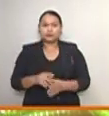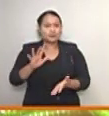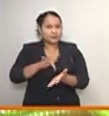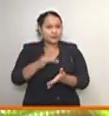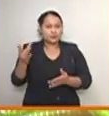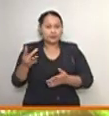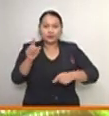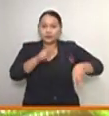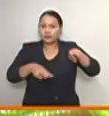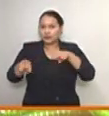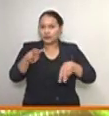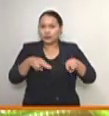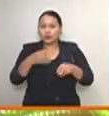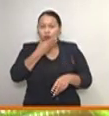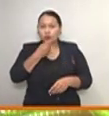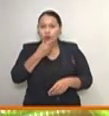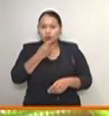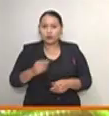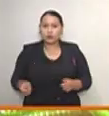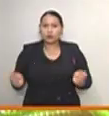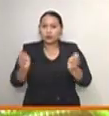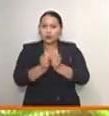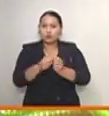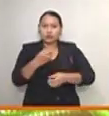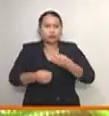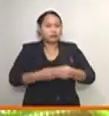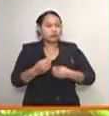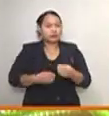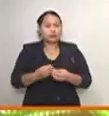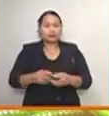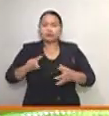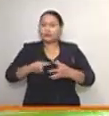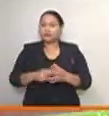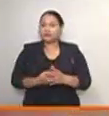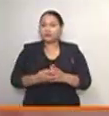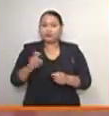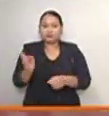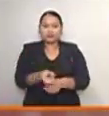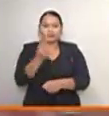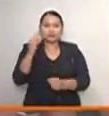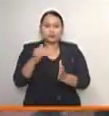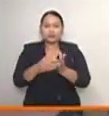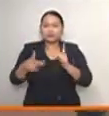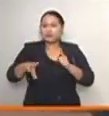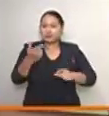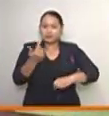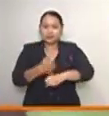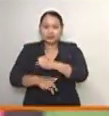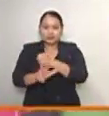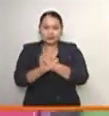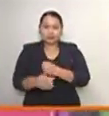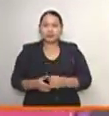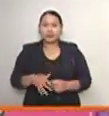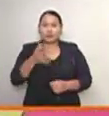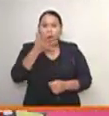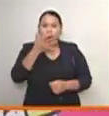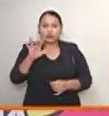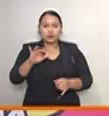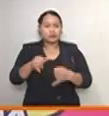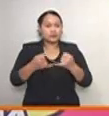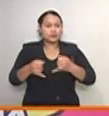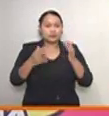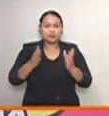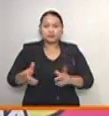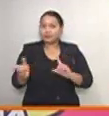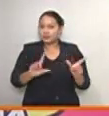a nuestro auditor por ser parte de nuestro sorteo. Vamos a iniciar ganando 100.000 empiras con Pega 3. Así que mucha suerte, jugadoras, con tu